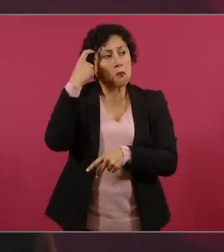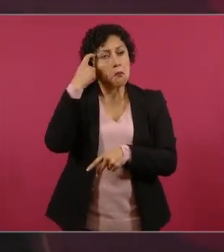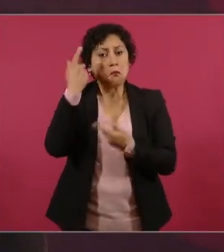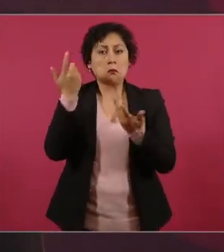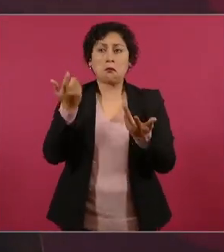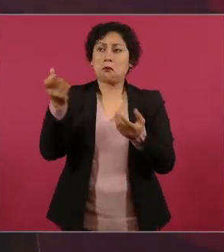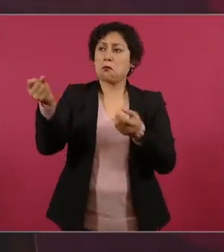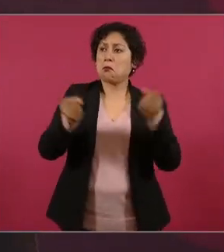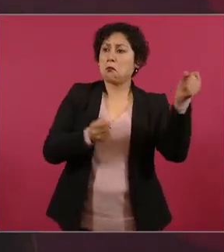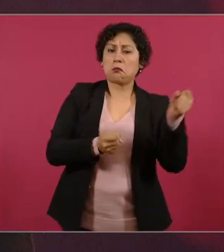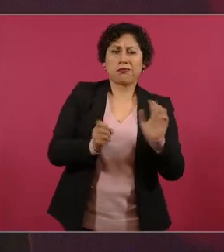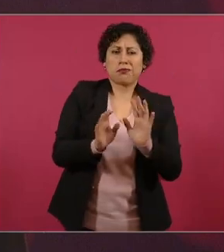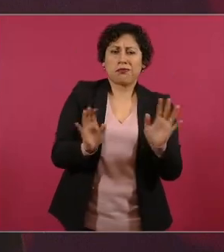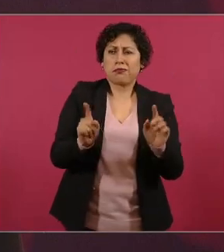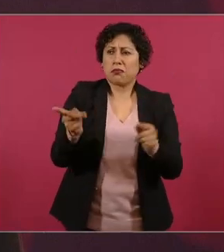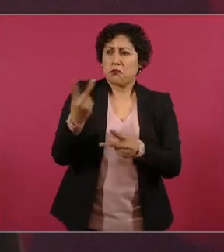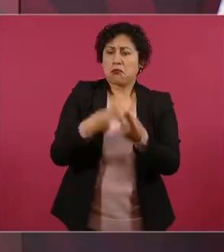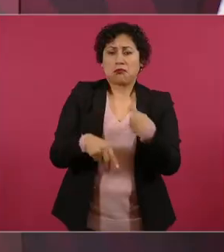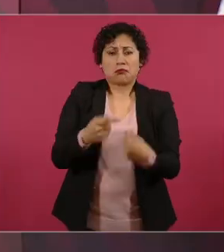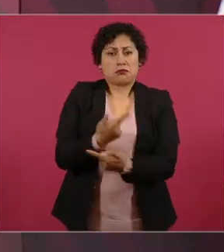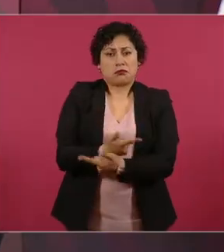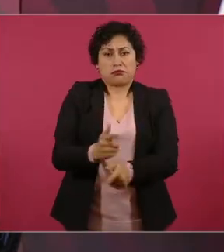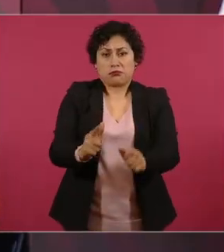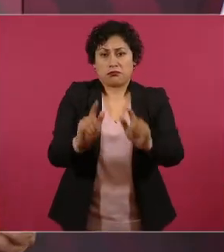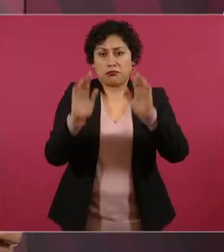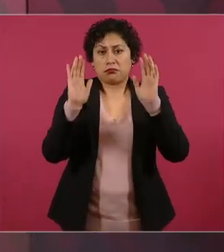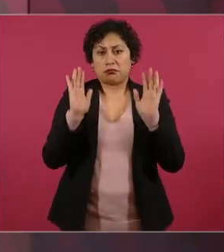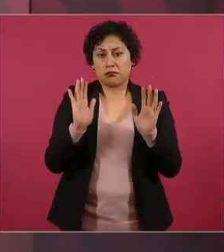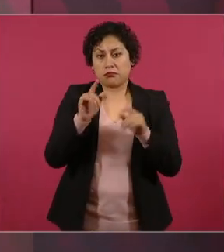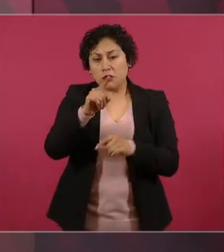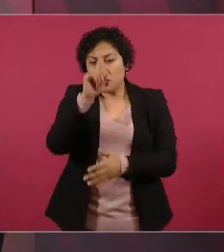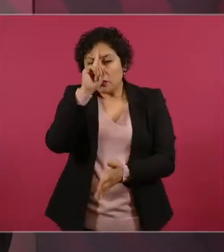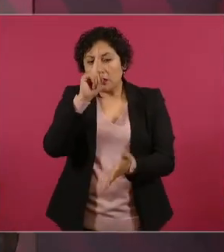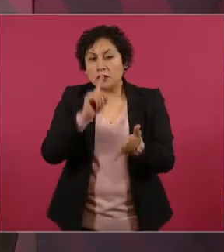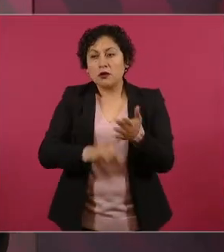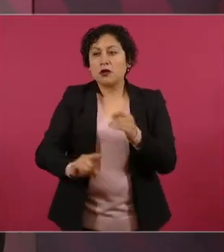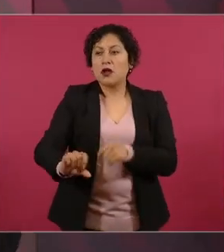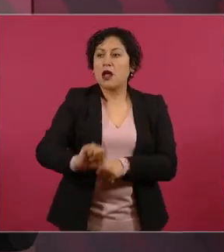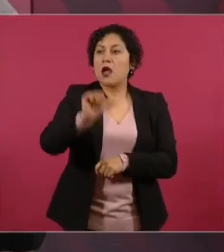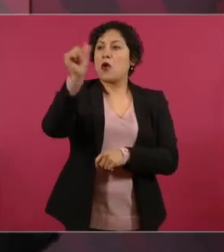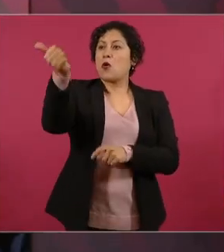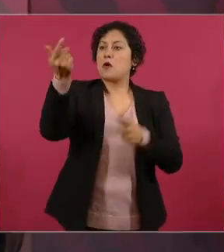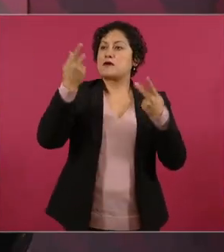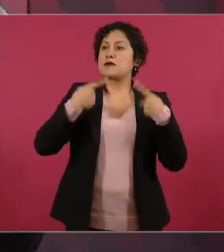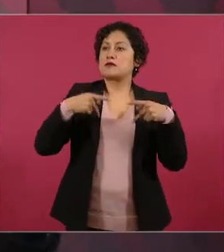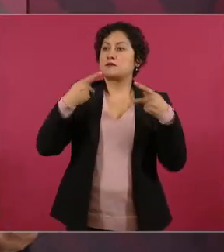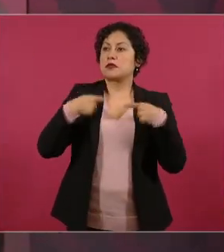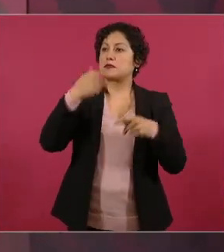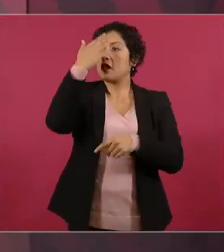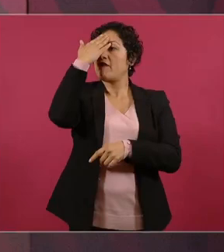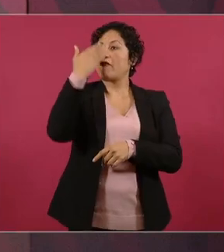si con todo respeto vinieran otros periodistas de esos famosos,